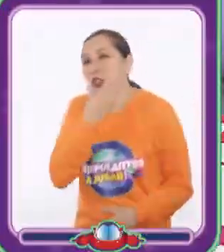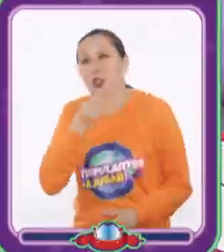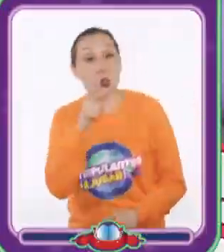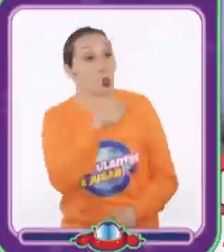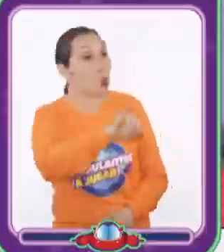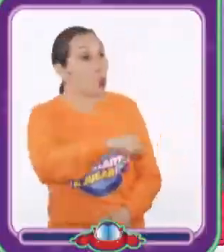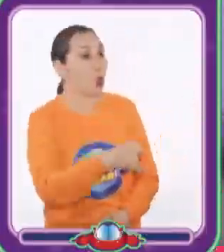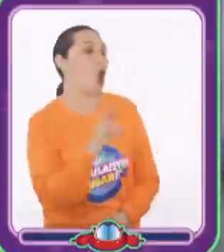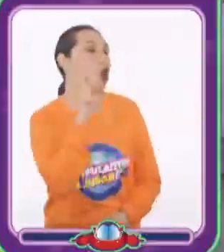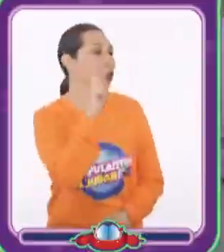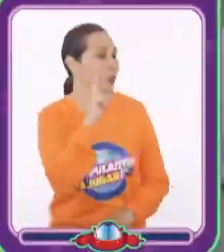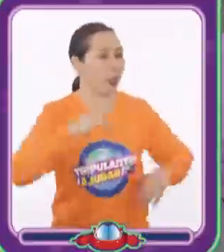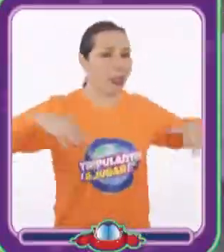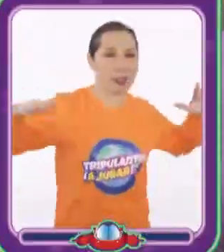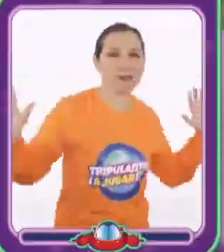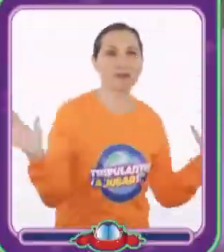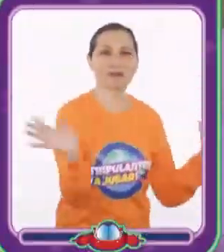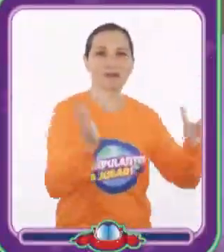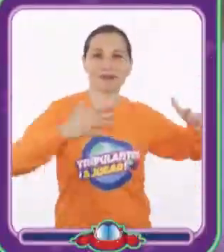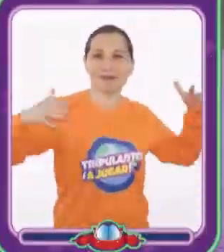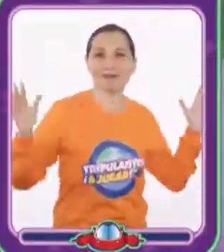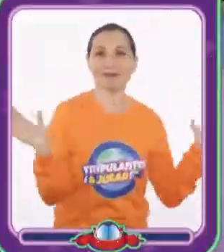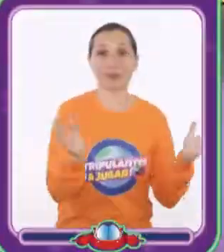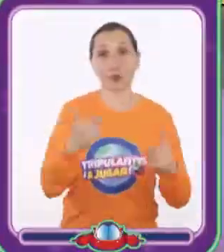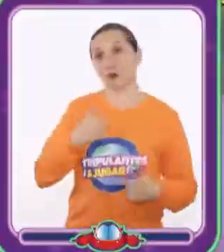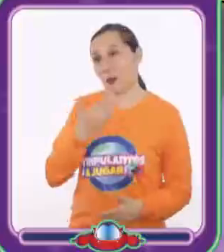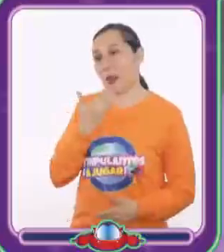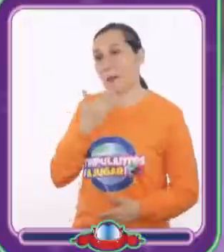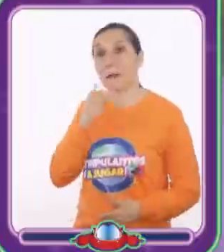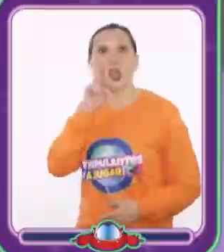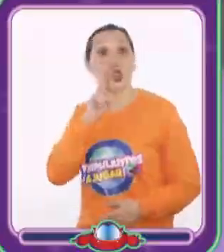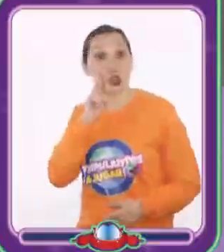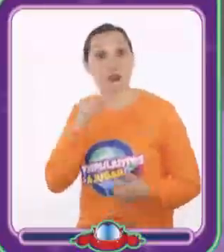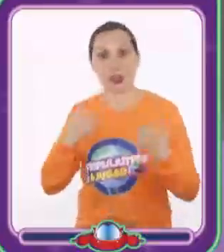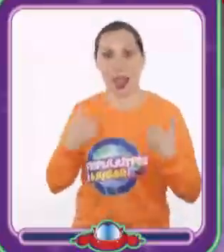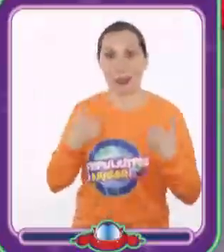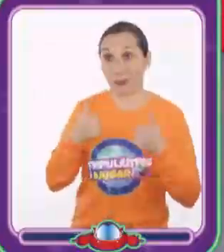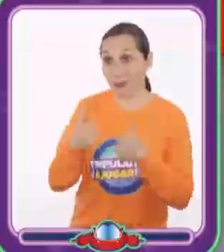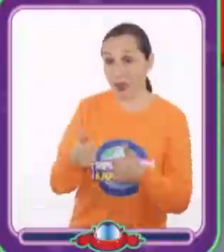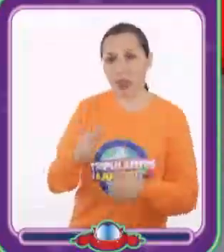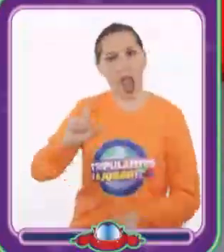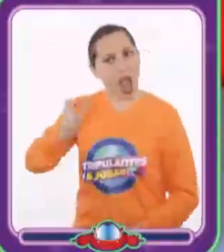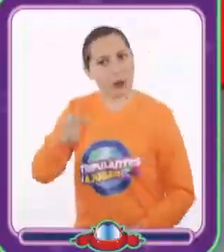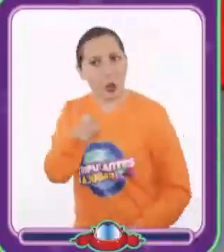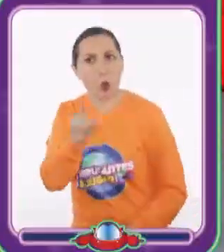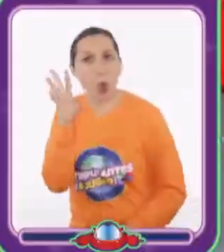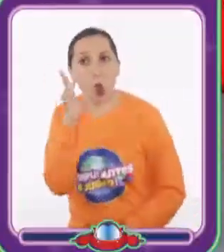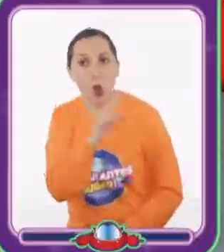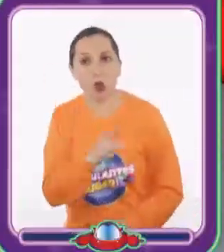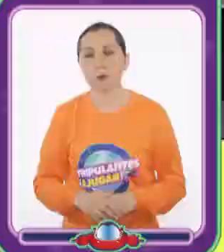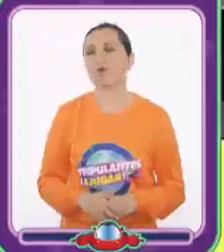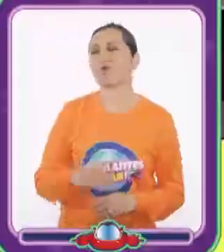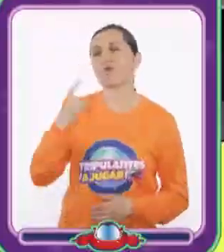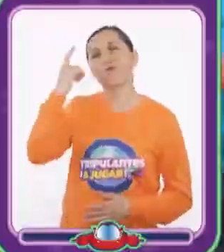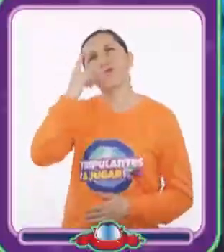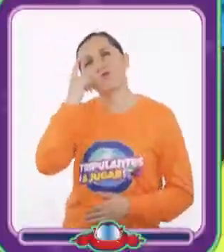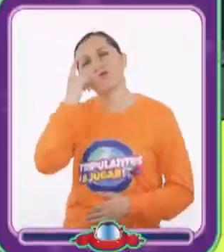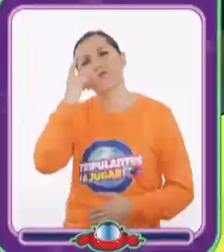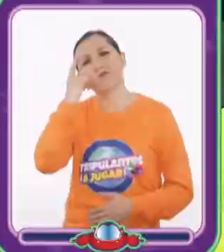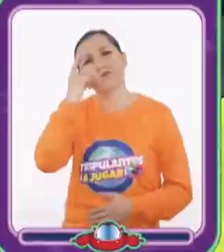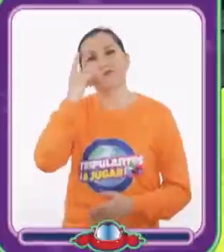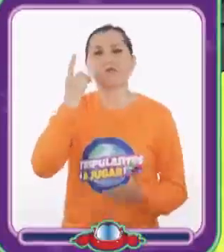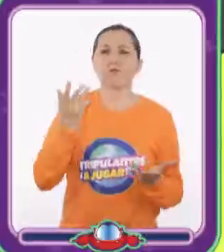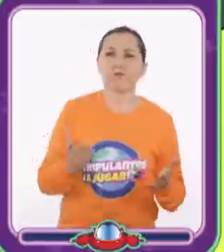esa mariposa rosada. ¿Y la tuya, Juliana? Rosada. Rosada también. Entonces, yo también soy rosada. ¿Les parece? ¿Y Gaspar, de qué color es tu mariposa?